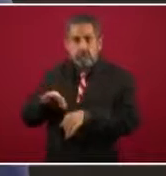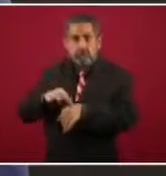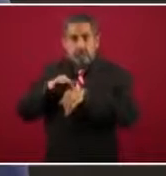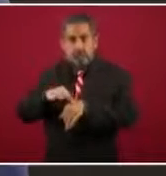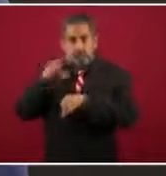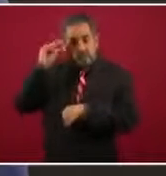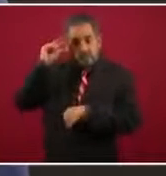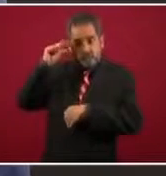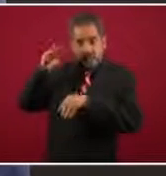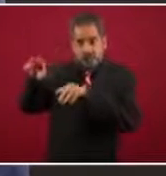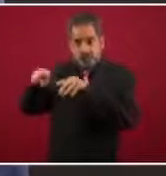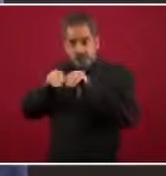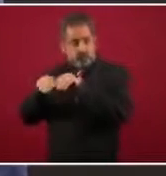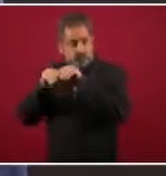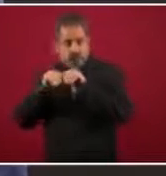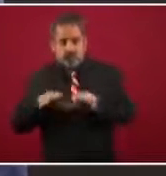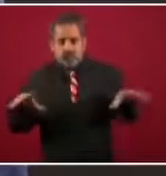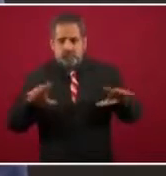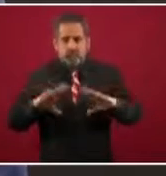En vivo, sí.